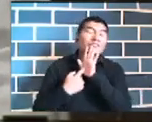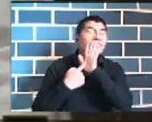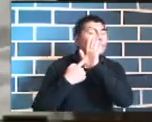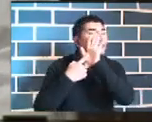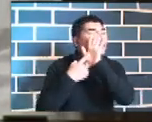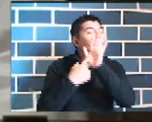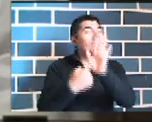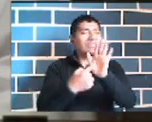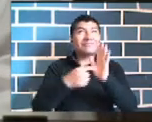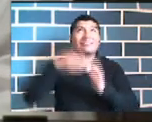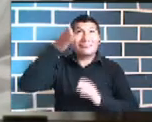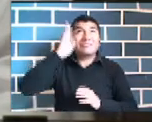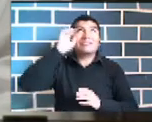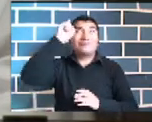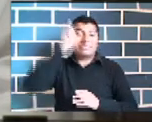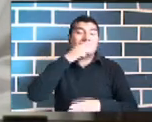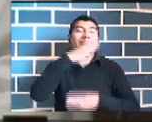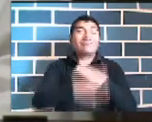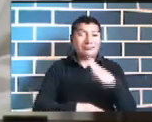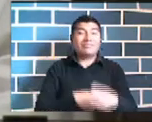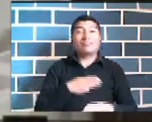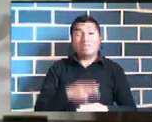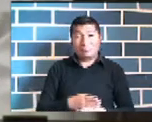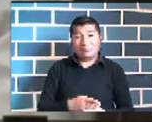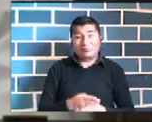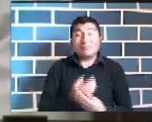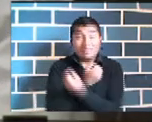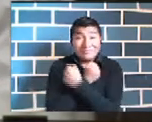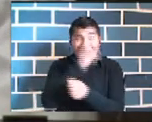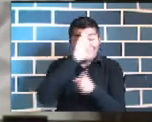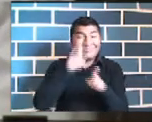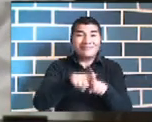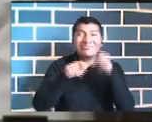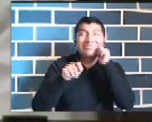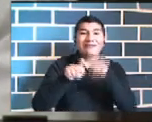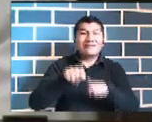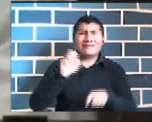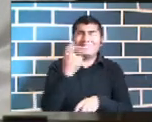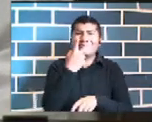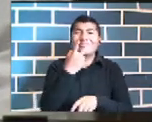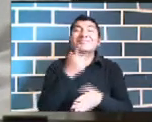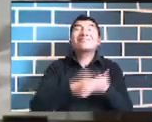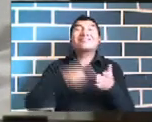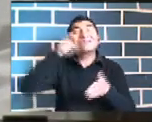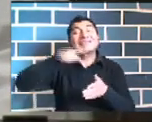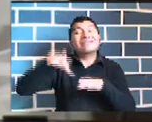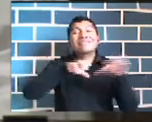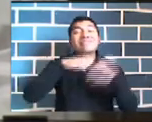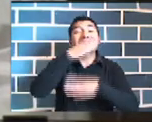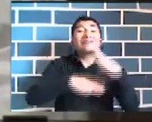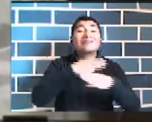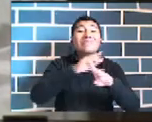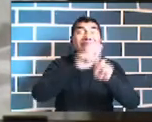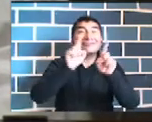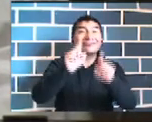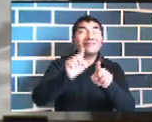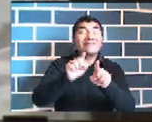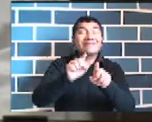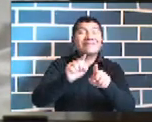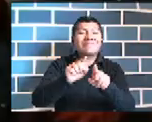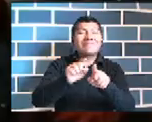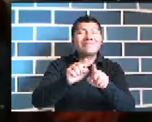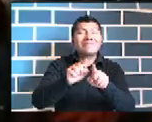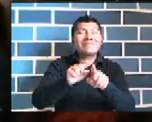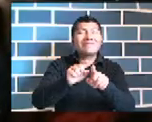presencia de Dios en el mundo. Queridos hermanos, segunda cosita, ¿qué tenemos que hacer en el mundo?